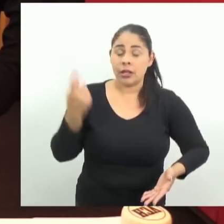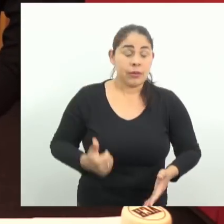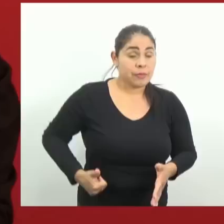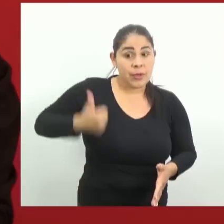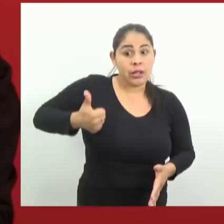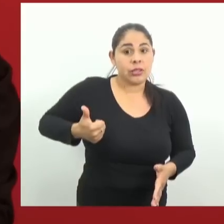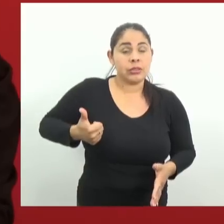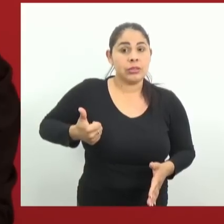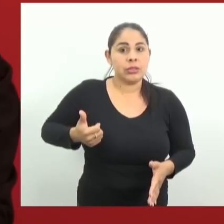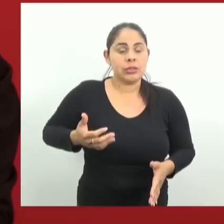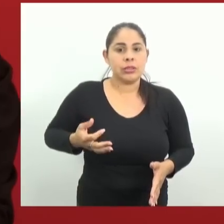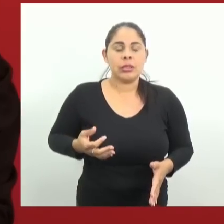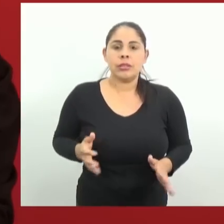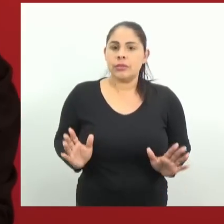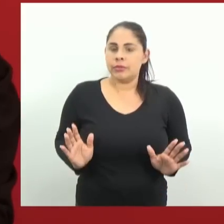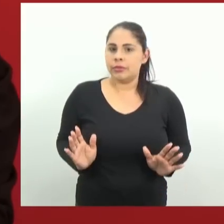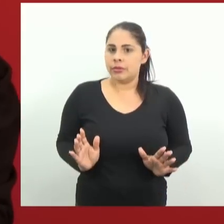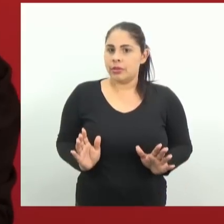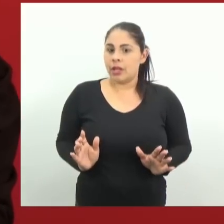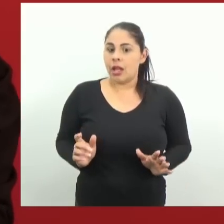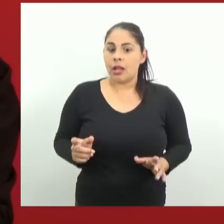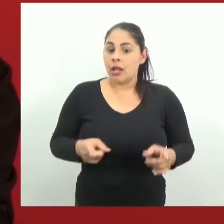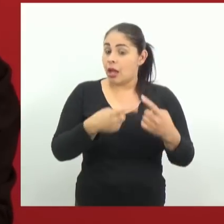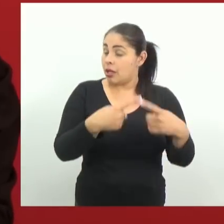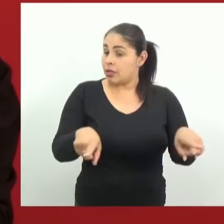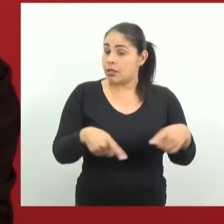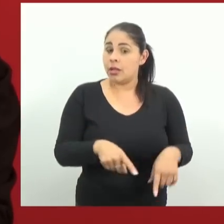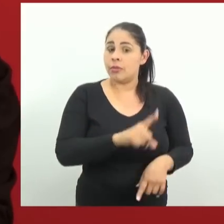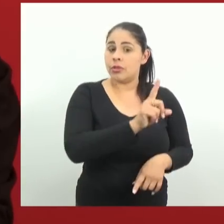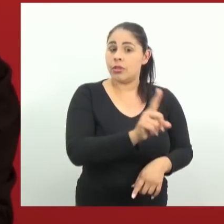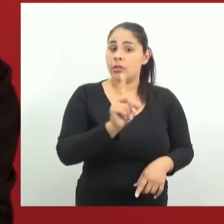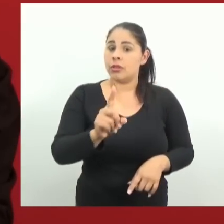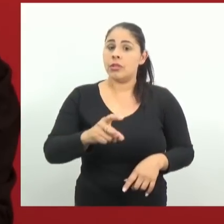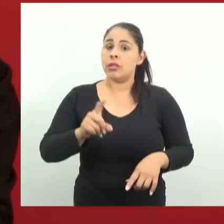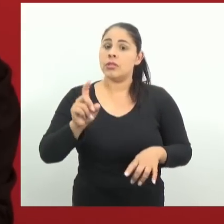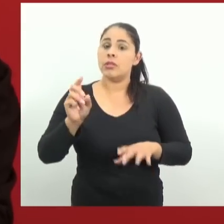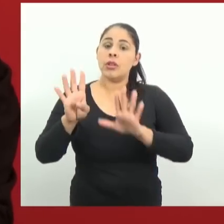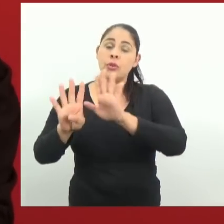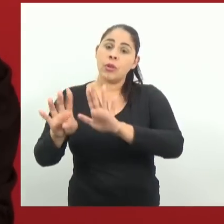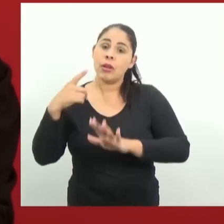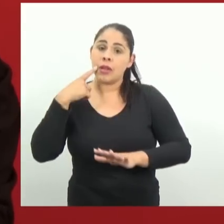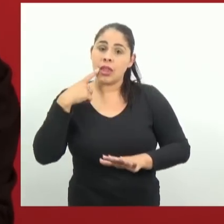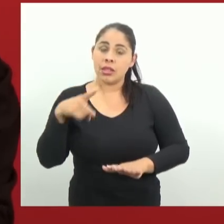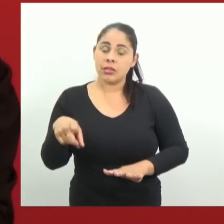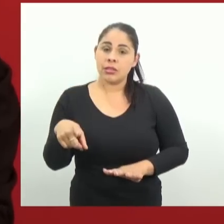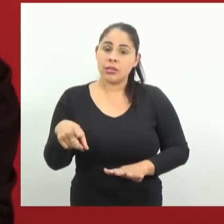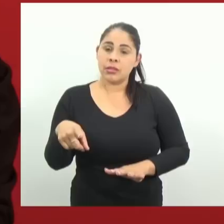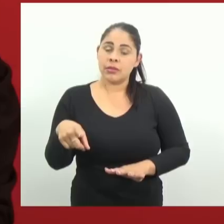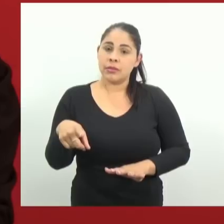Hay un versículo en Salmo 119 que es impresionante.